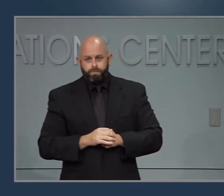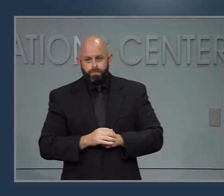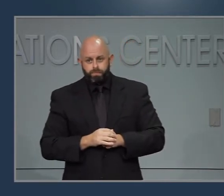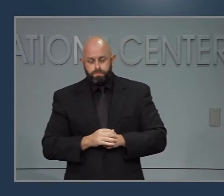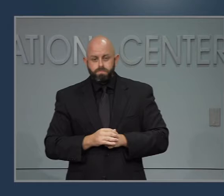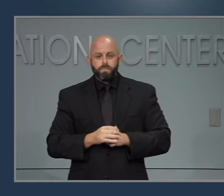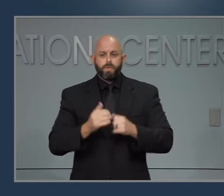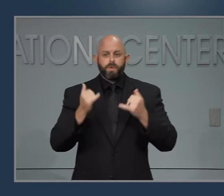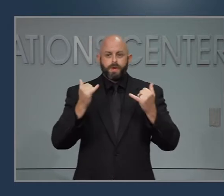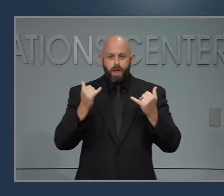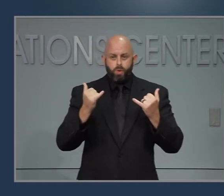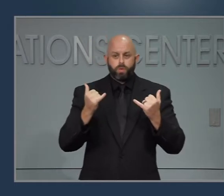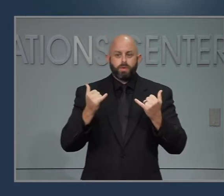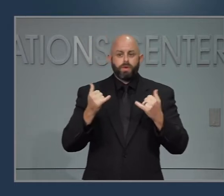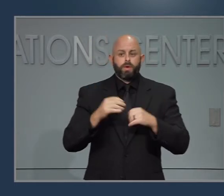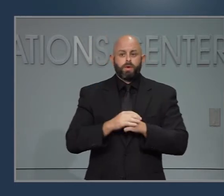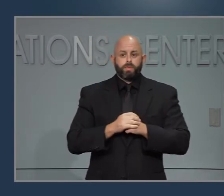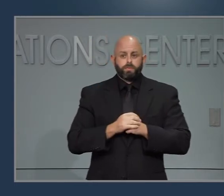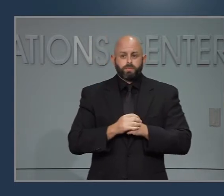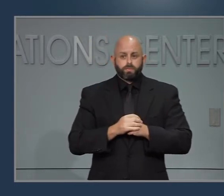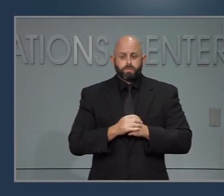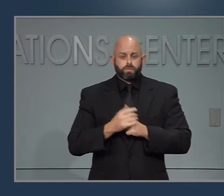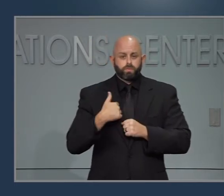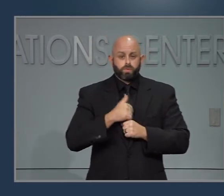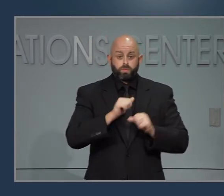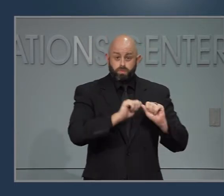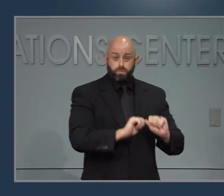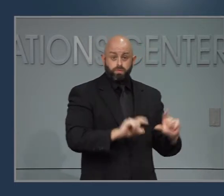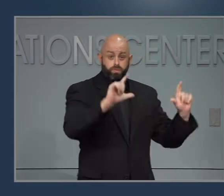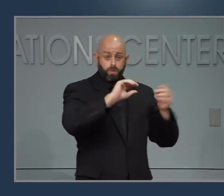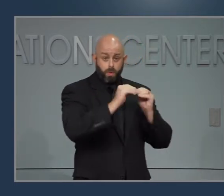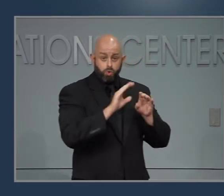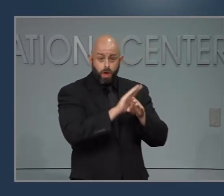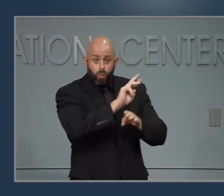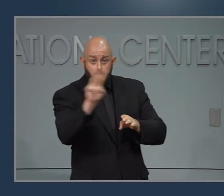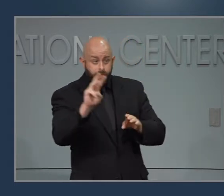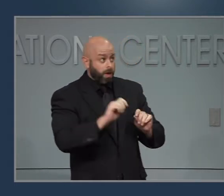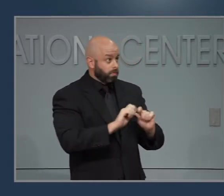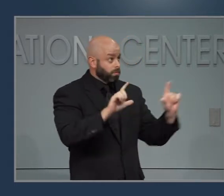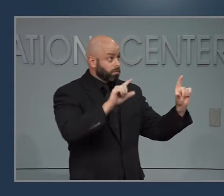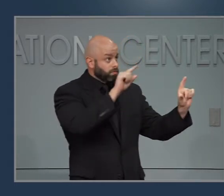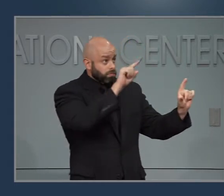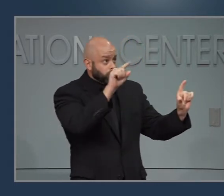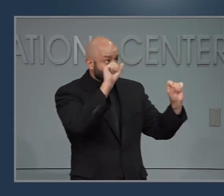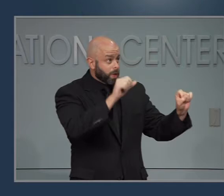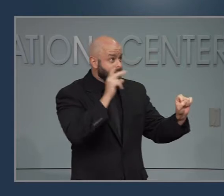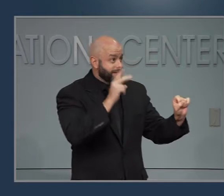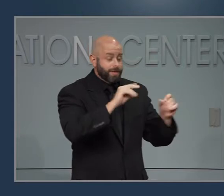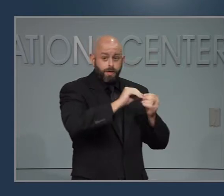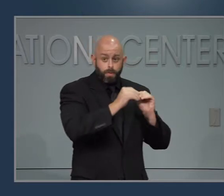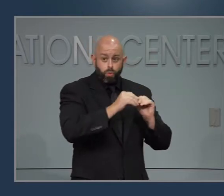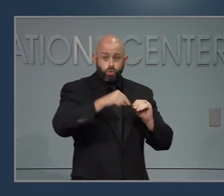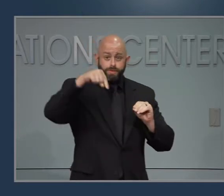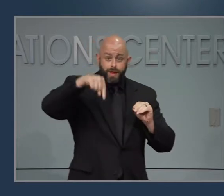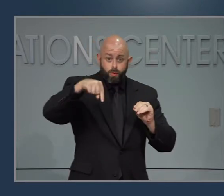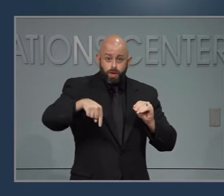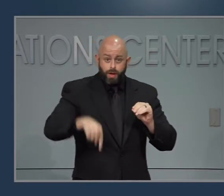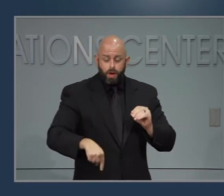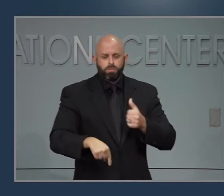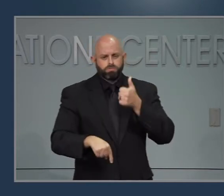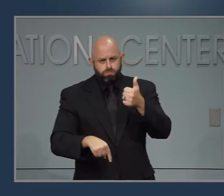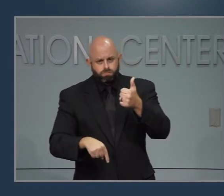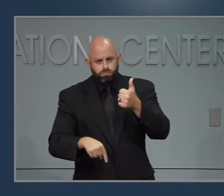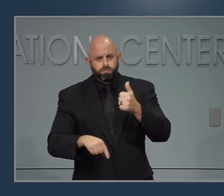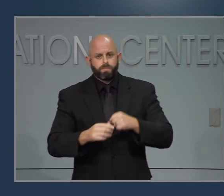nos encontramos el día de hoy. Los datos de vigilancia están bajando, aunque siguen altos y le damos una línea amarilla.